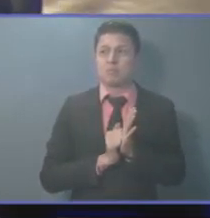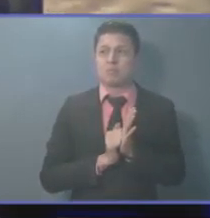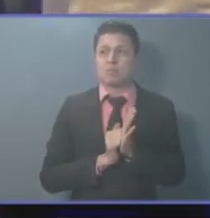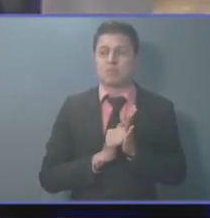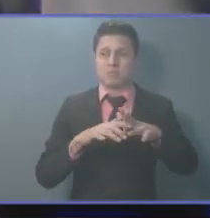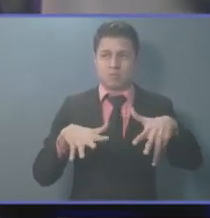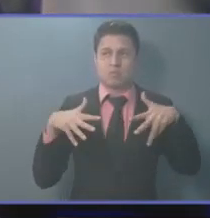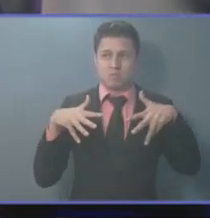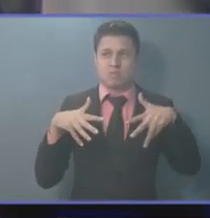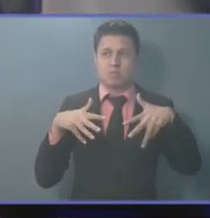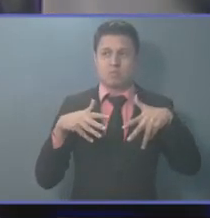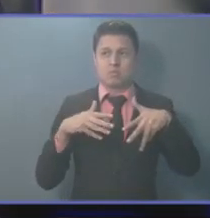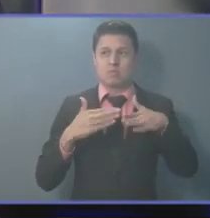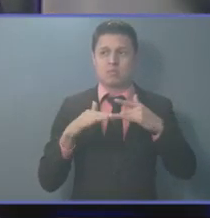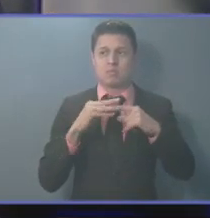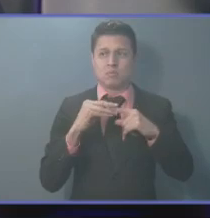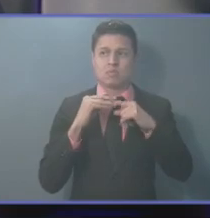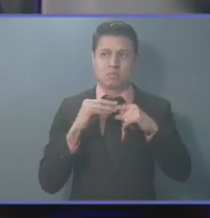extraordinaria